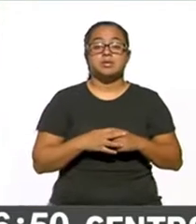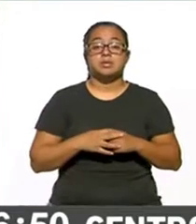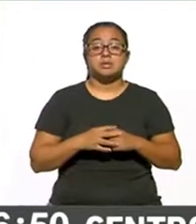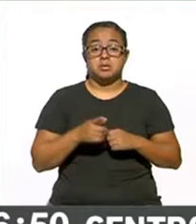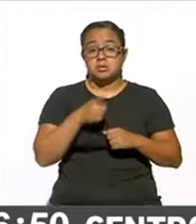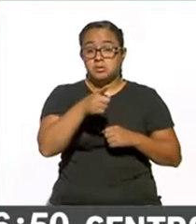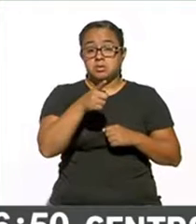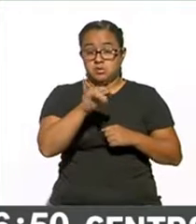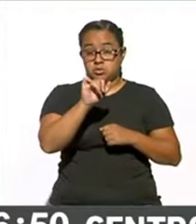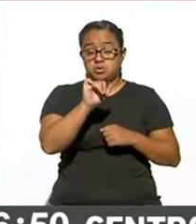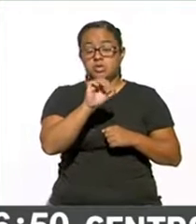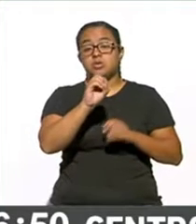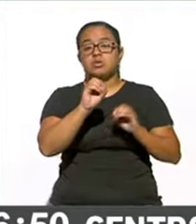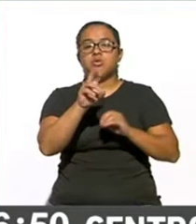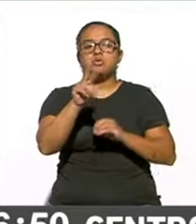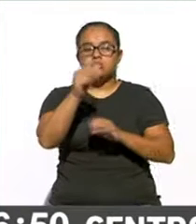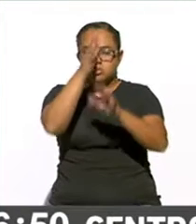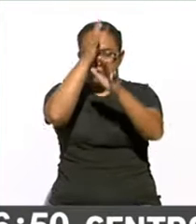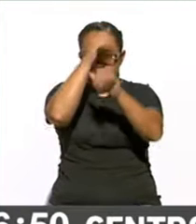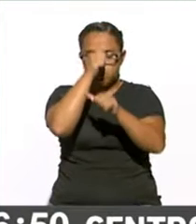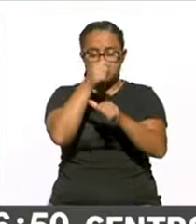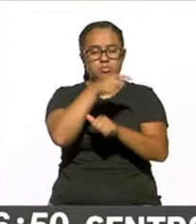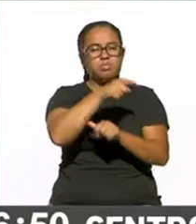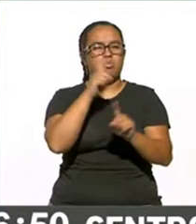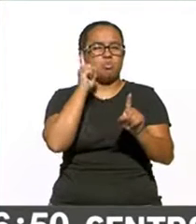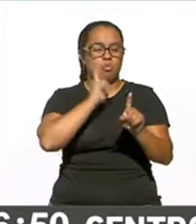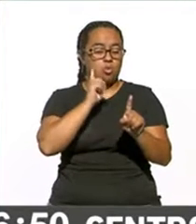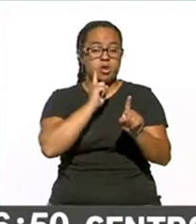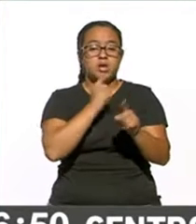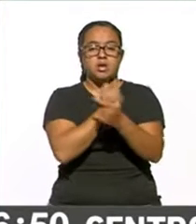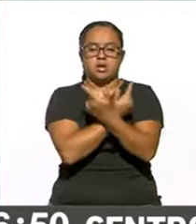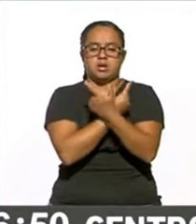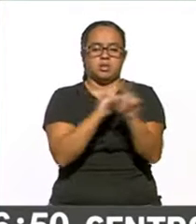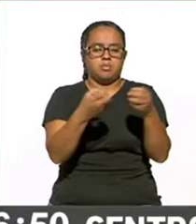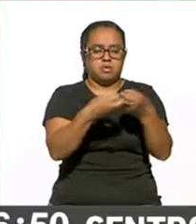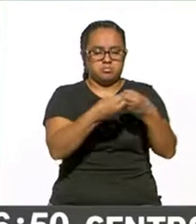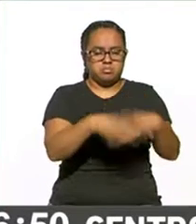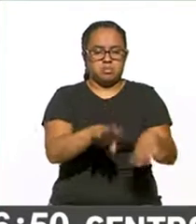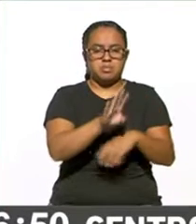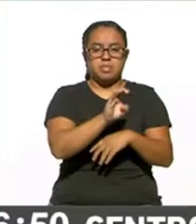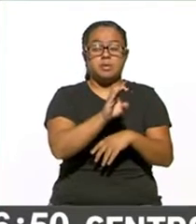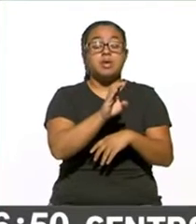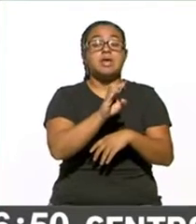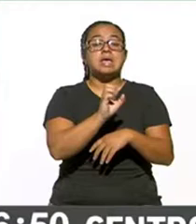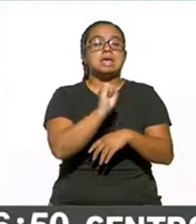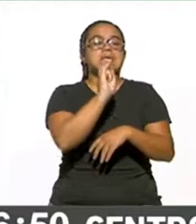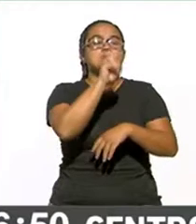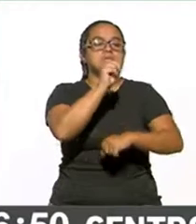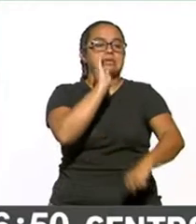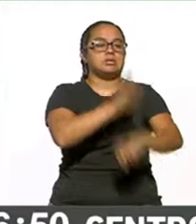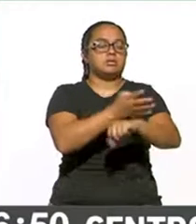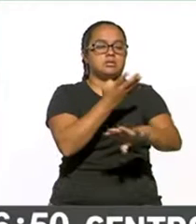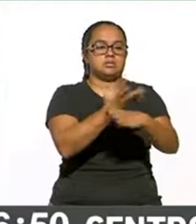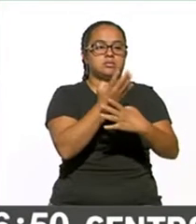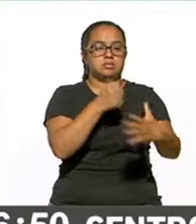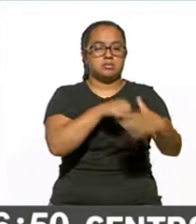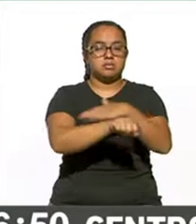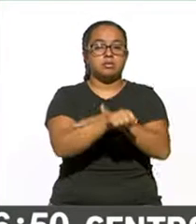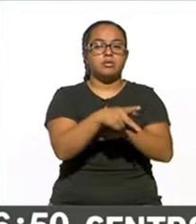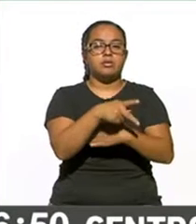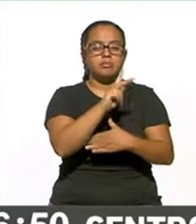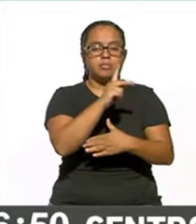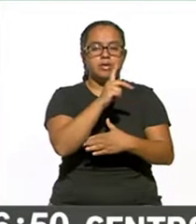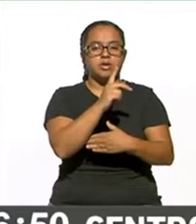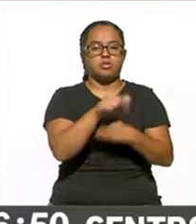está de acuerdo o en desacuerdo con que toda mujer pueda tener un aborto sin ser penalizada, siempre y cuando sea dentro de